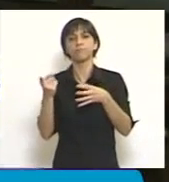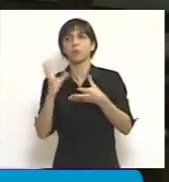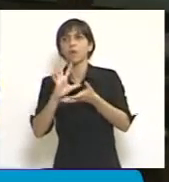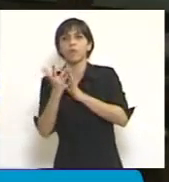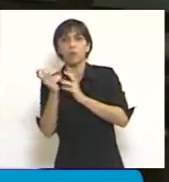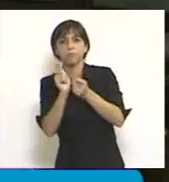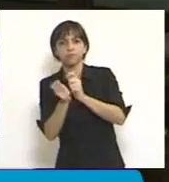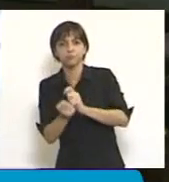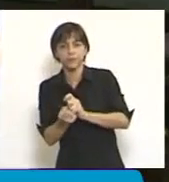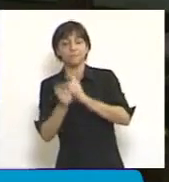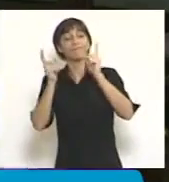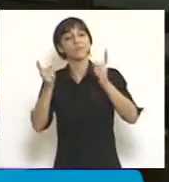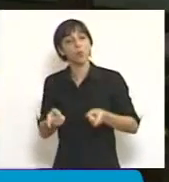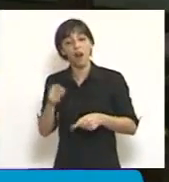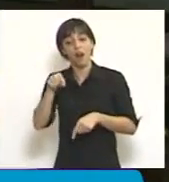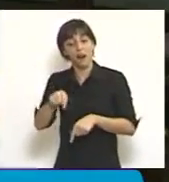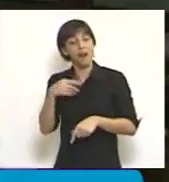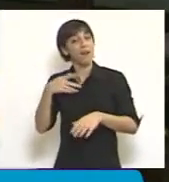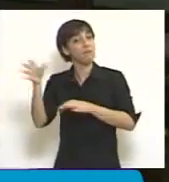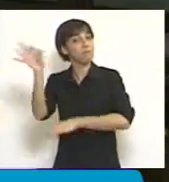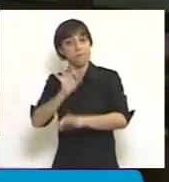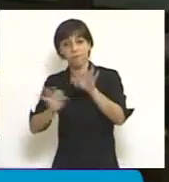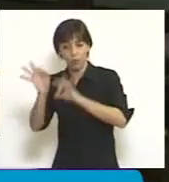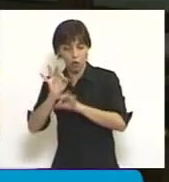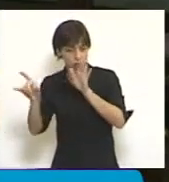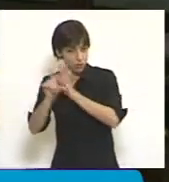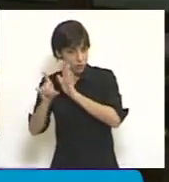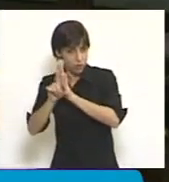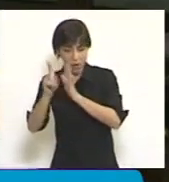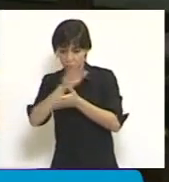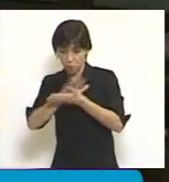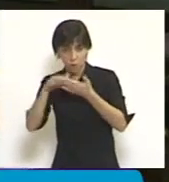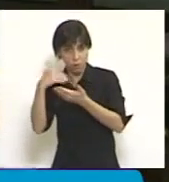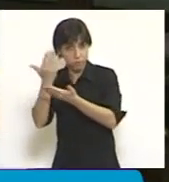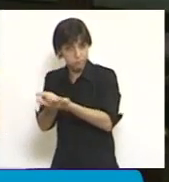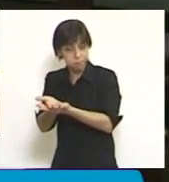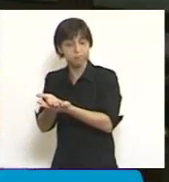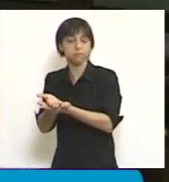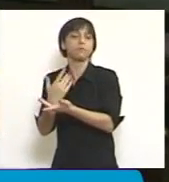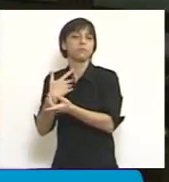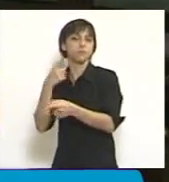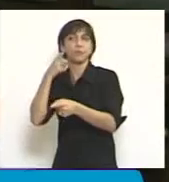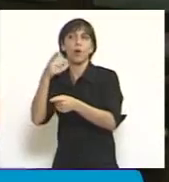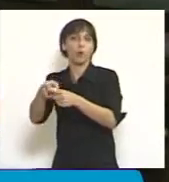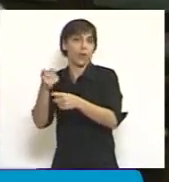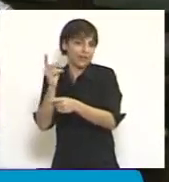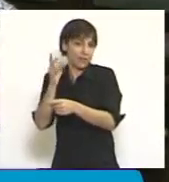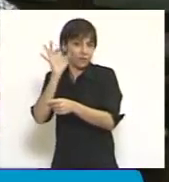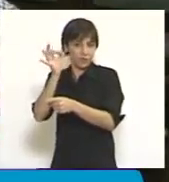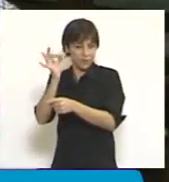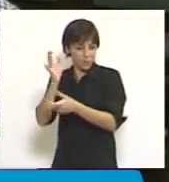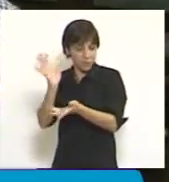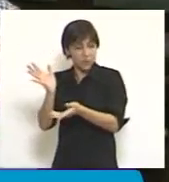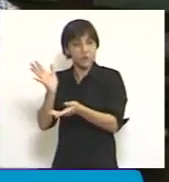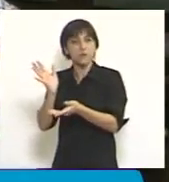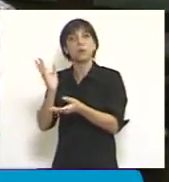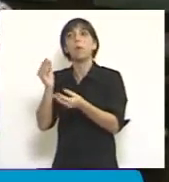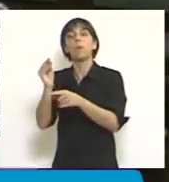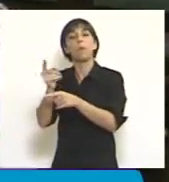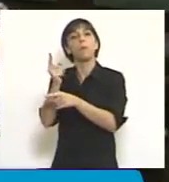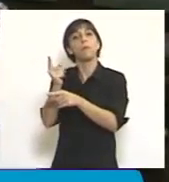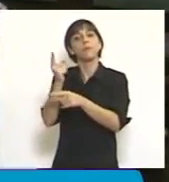la 26.372, la 26.376 y la existencia de ese reglamento por parte del Consejo de